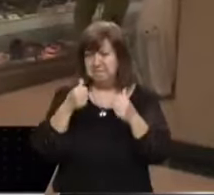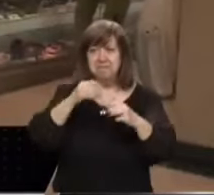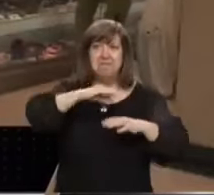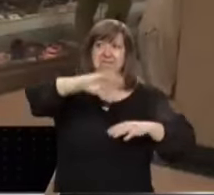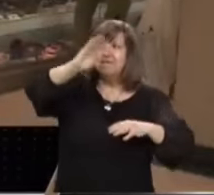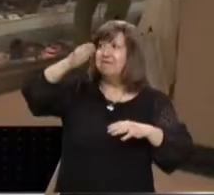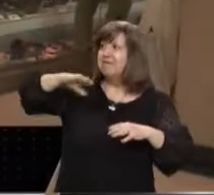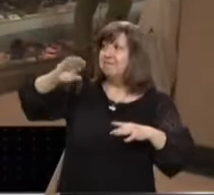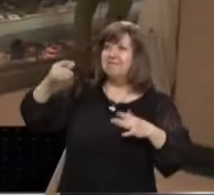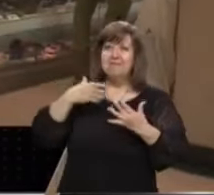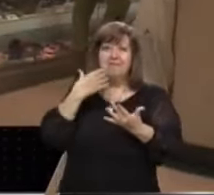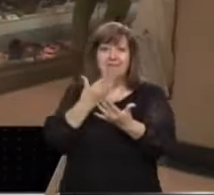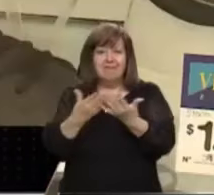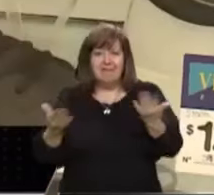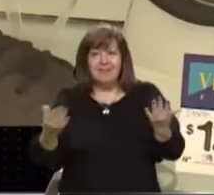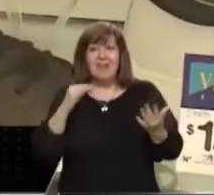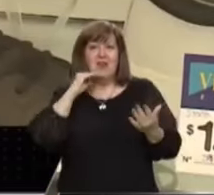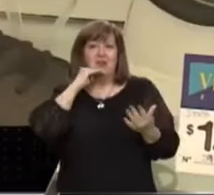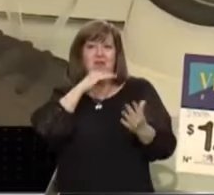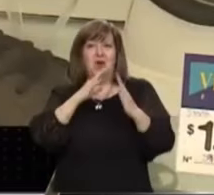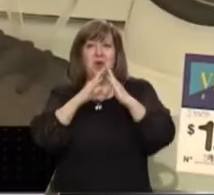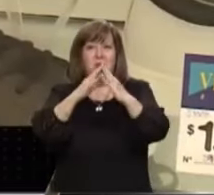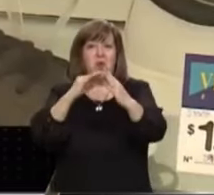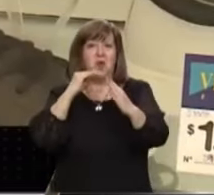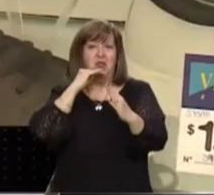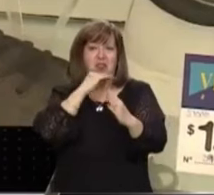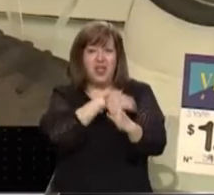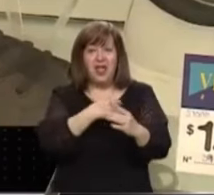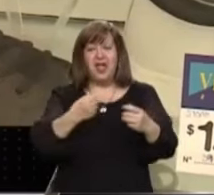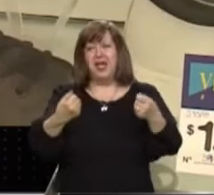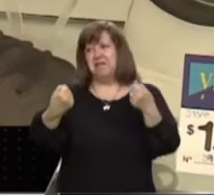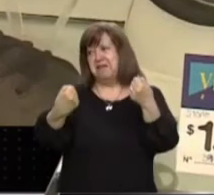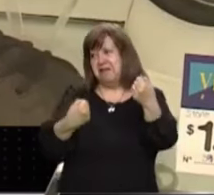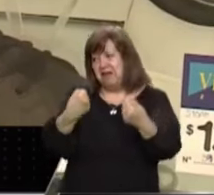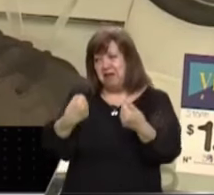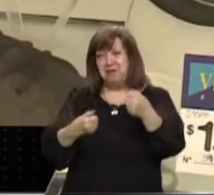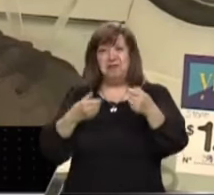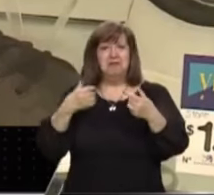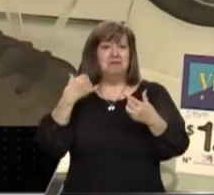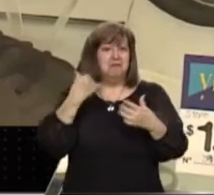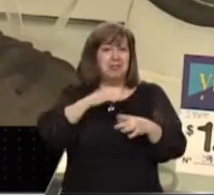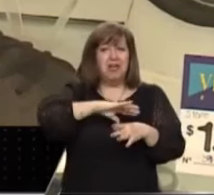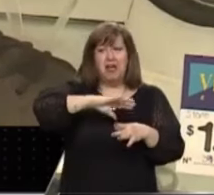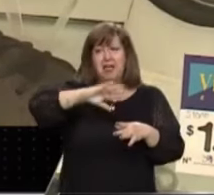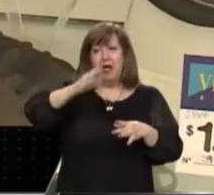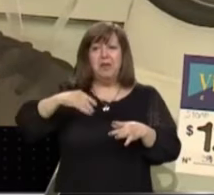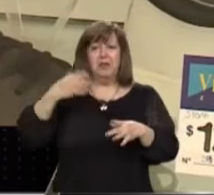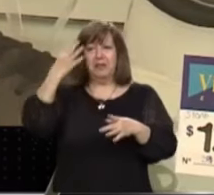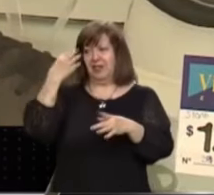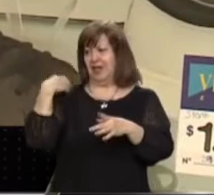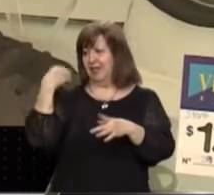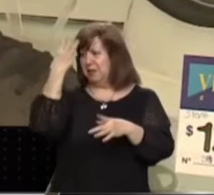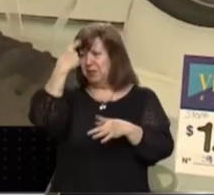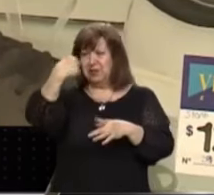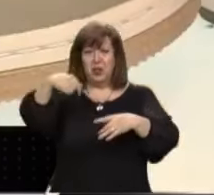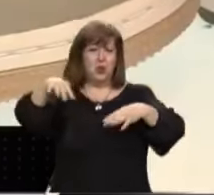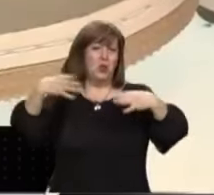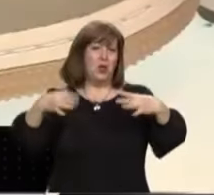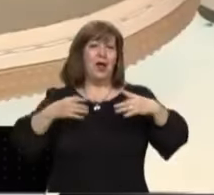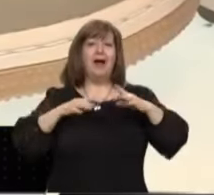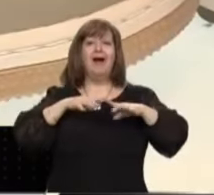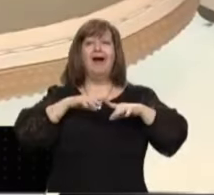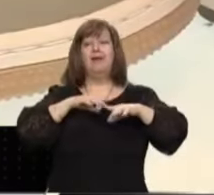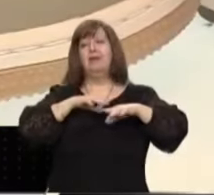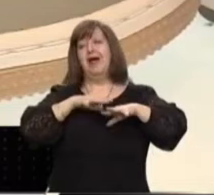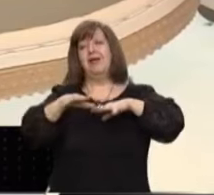enamoran. Bueno, tenemos tours, vino en bodegas, vehículos todoterrenos, escapadas de un día, recorridos por los caminos sanmartinianos. Hay un montón de actividades. ¿Cómo está la